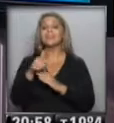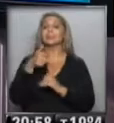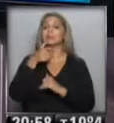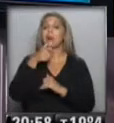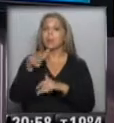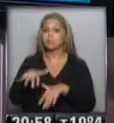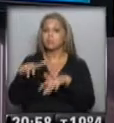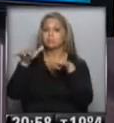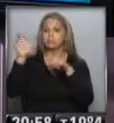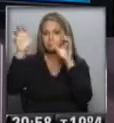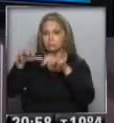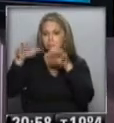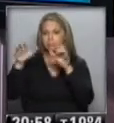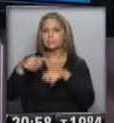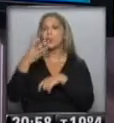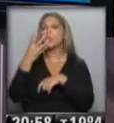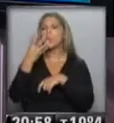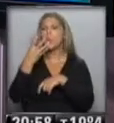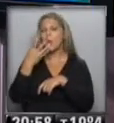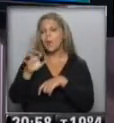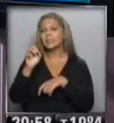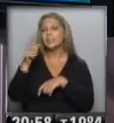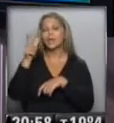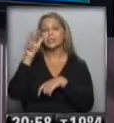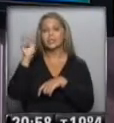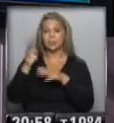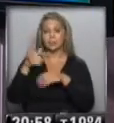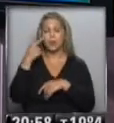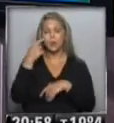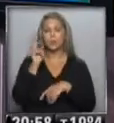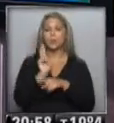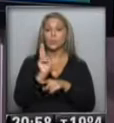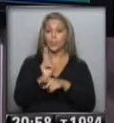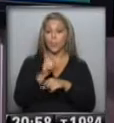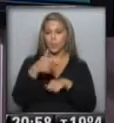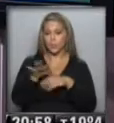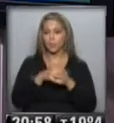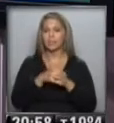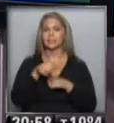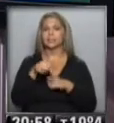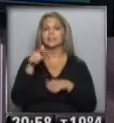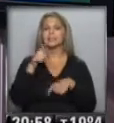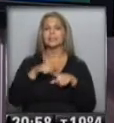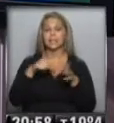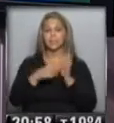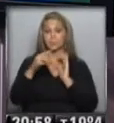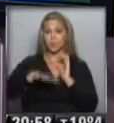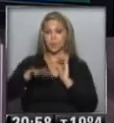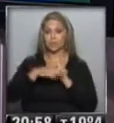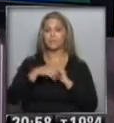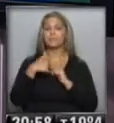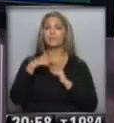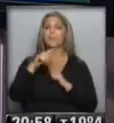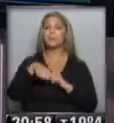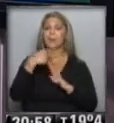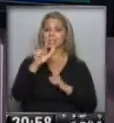80 milímetros de precipitación acumulada. A tener en cuenta entonces los próximos días con tiempo inestable aquí en la ciudad de Buenos Aires. En detalle, el pronóstico